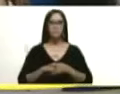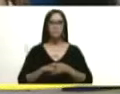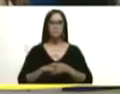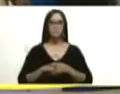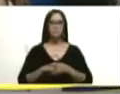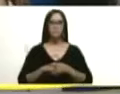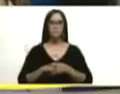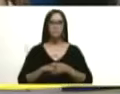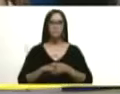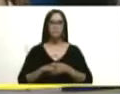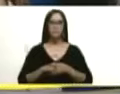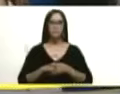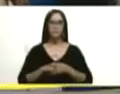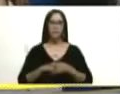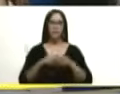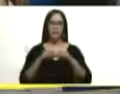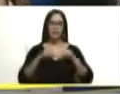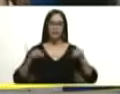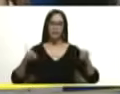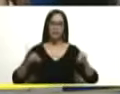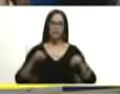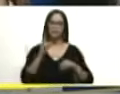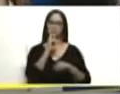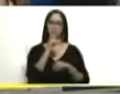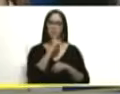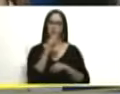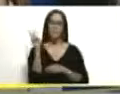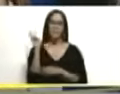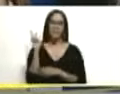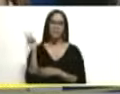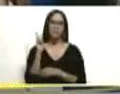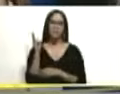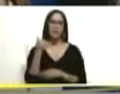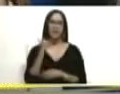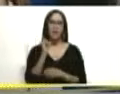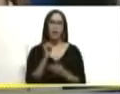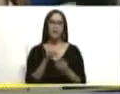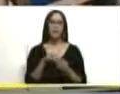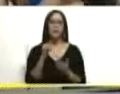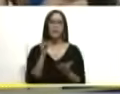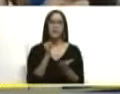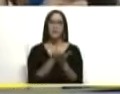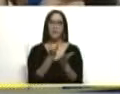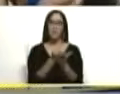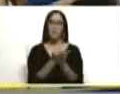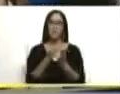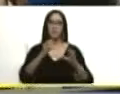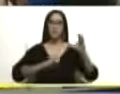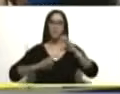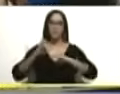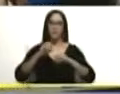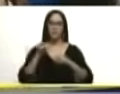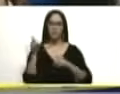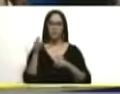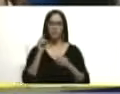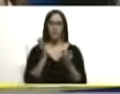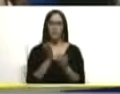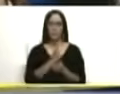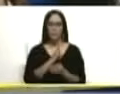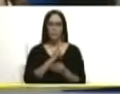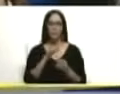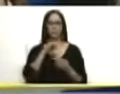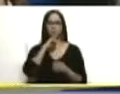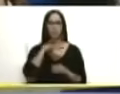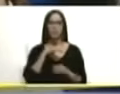Estas tierras que hoy se llaman Venezuela, hay evidencia científica, Génesis, tú que eres historiadora, de que